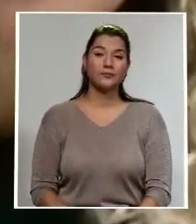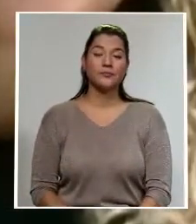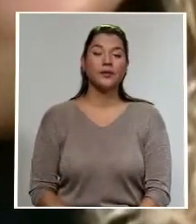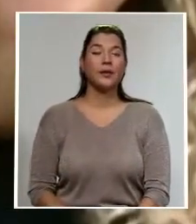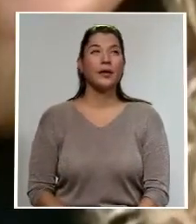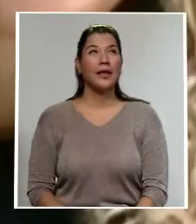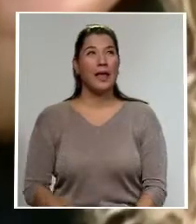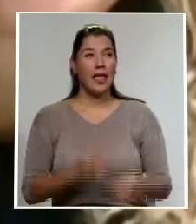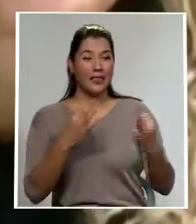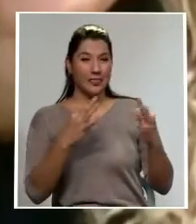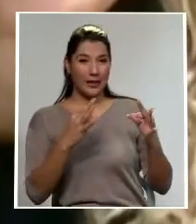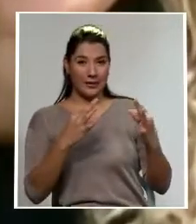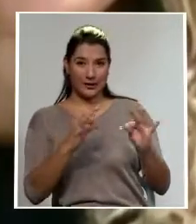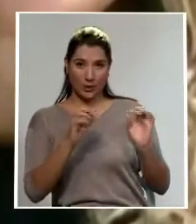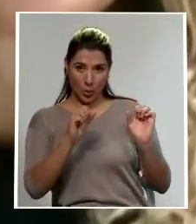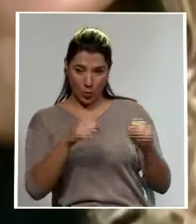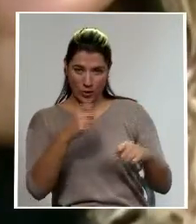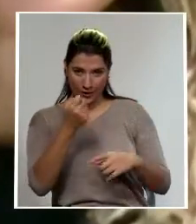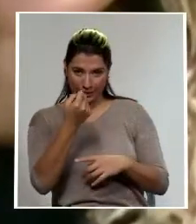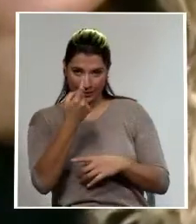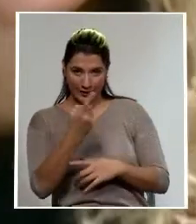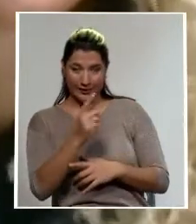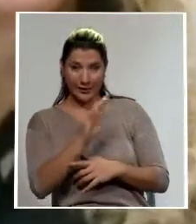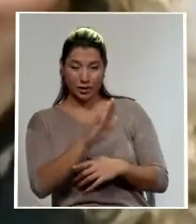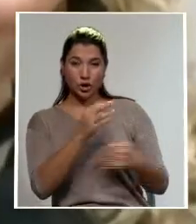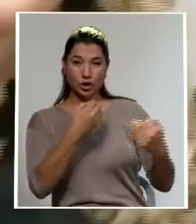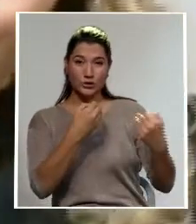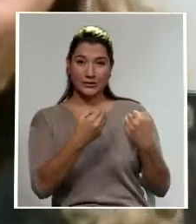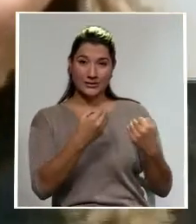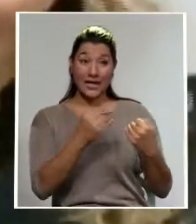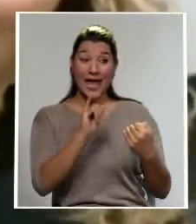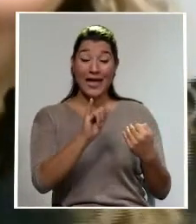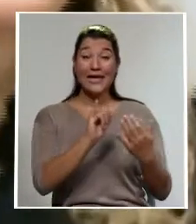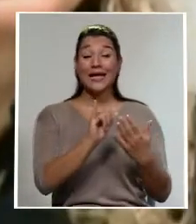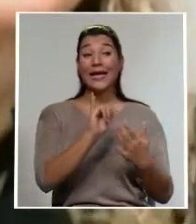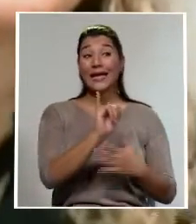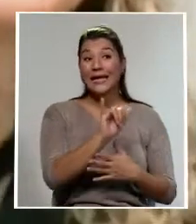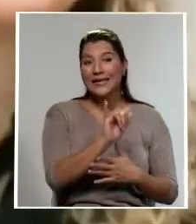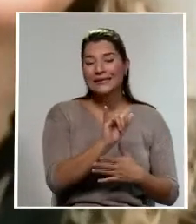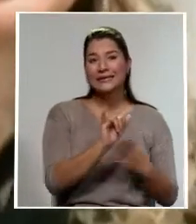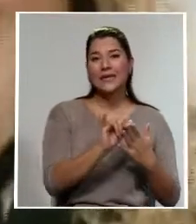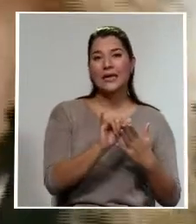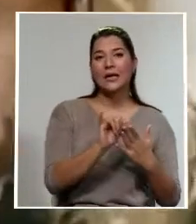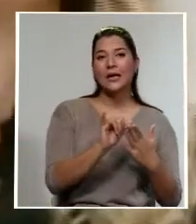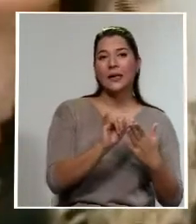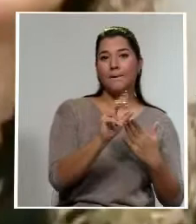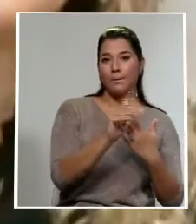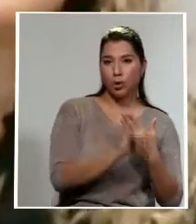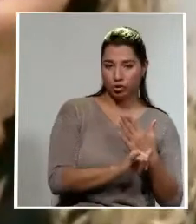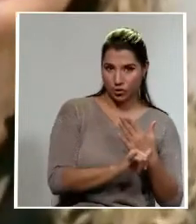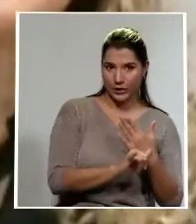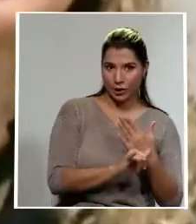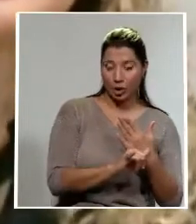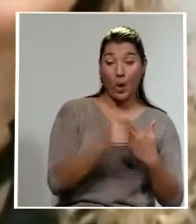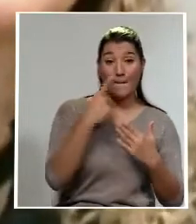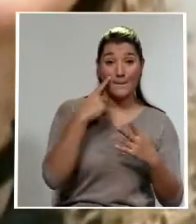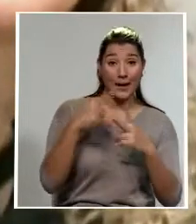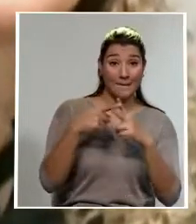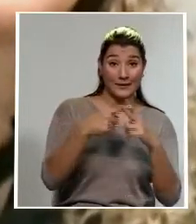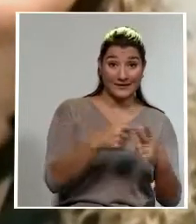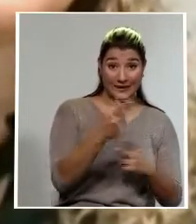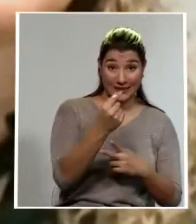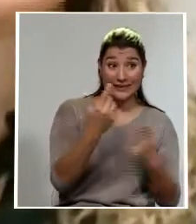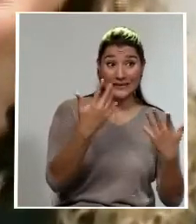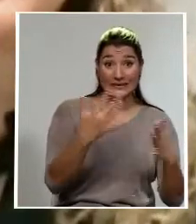Tratando de entender lo que dice, este proyecto es este instrumento financiero ya se ha utilizado en otros